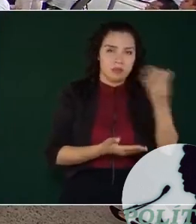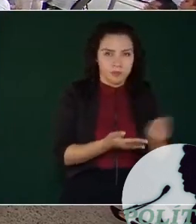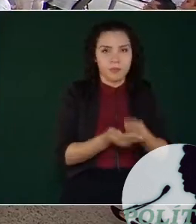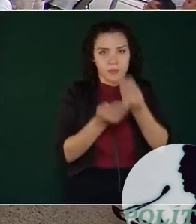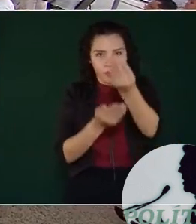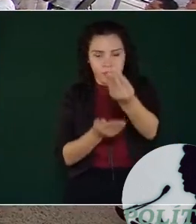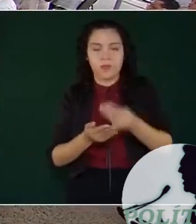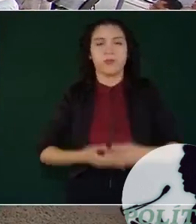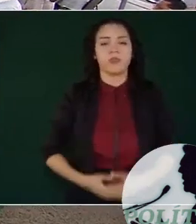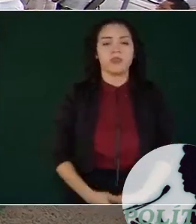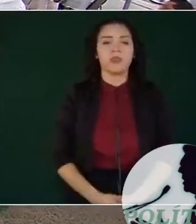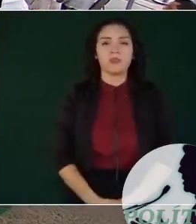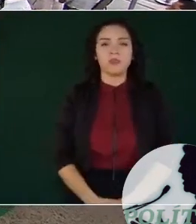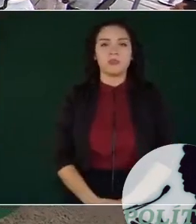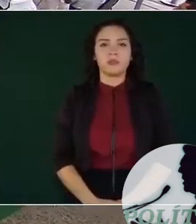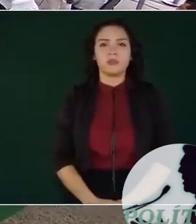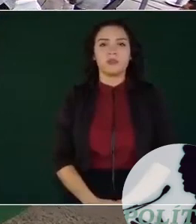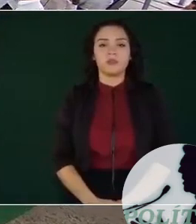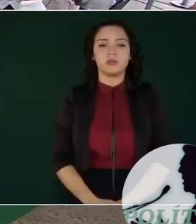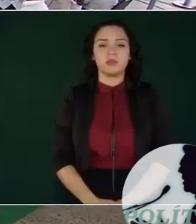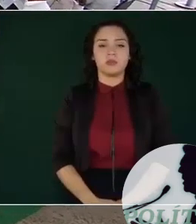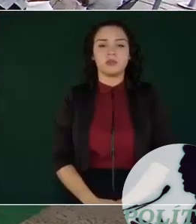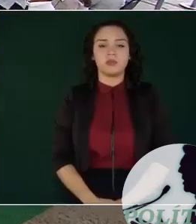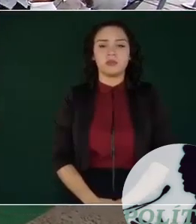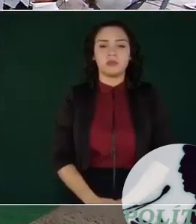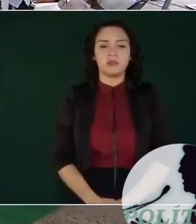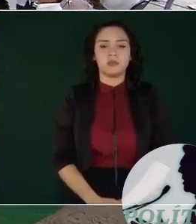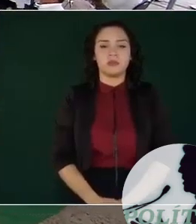Está bien. ¿Quieres contestar?